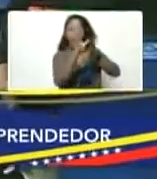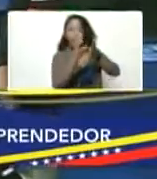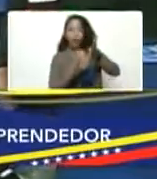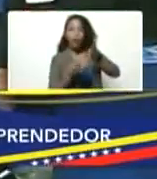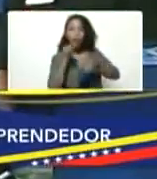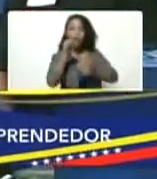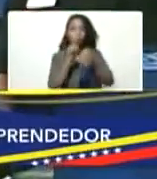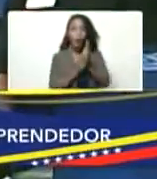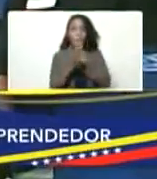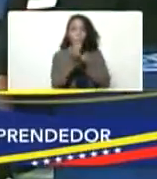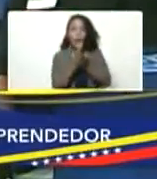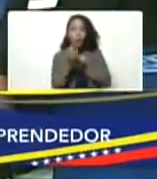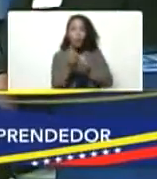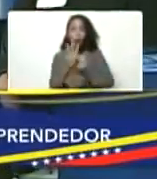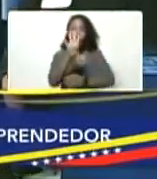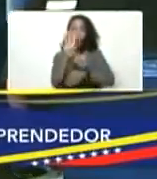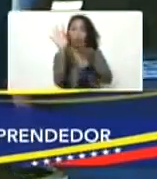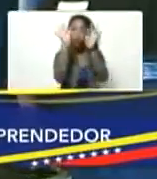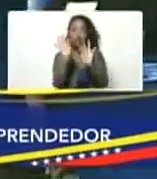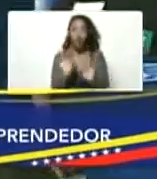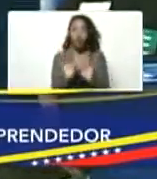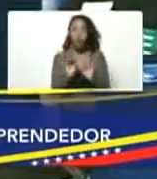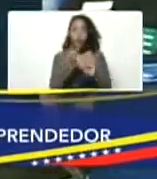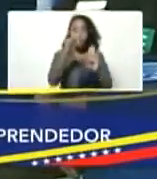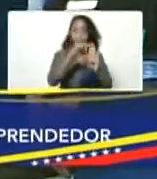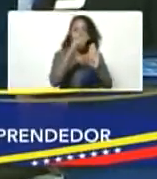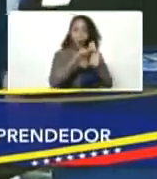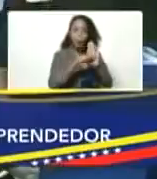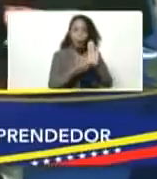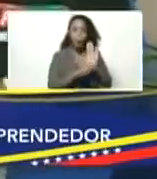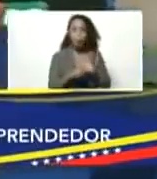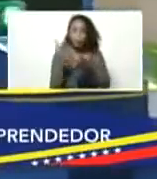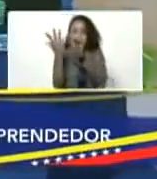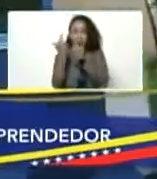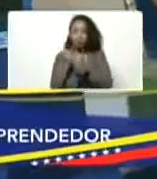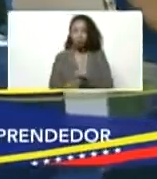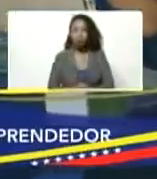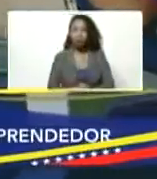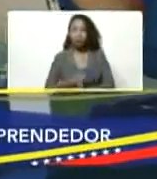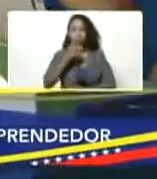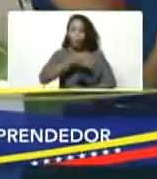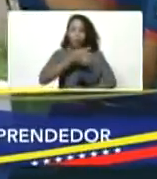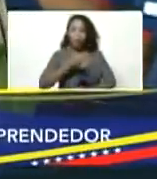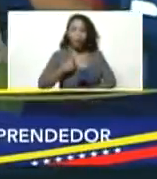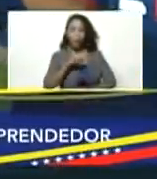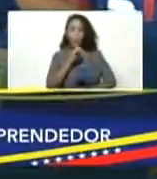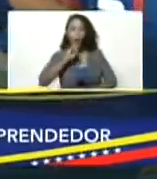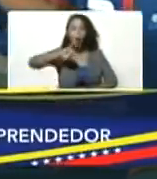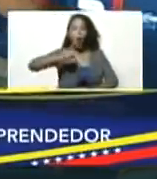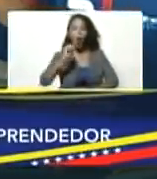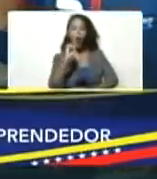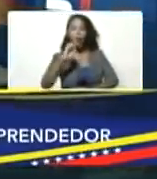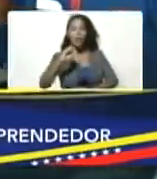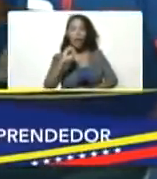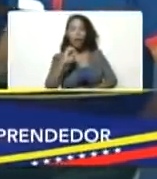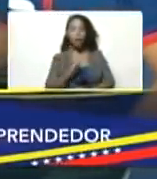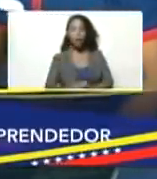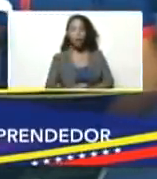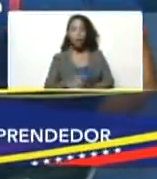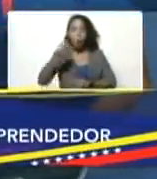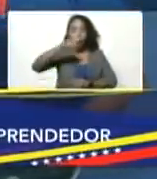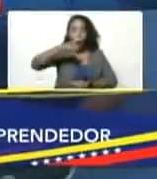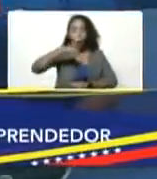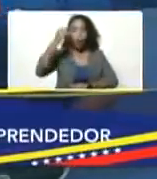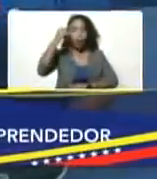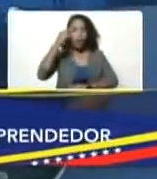tu emprendimiento en cuatro pasos. Cuatro pasos, adelante, dímelo. Muy buenas tardes, señor presidente. Mi nombre es José Luis Rebolledo. El día de hoy le